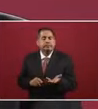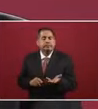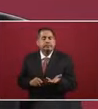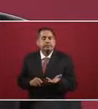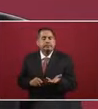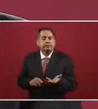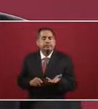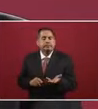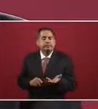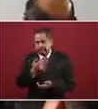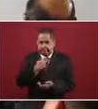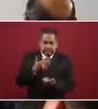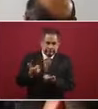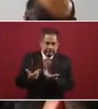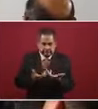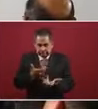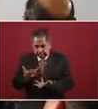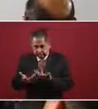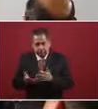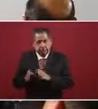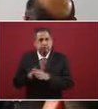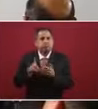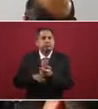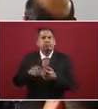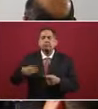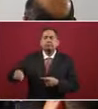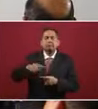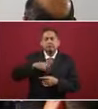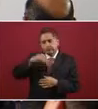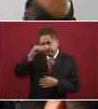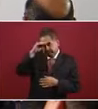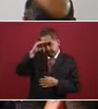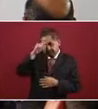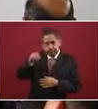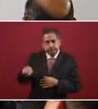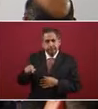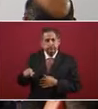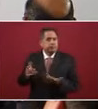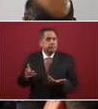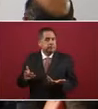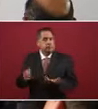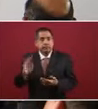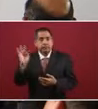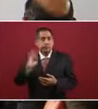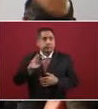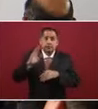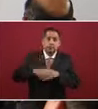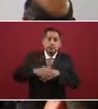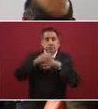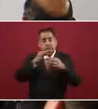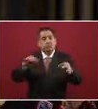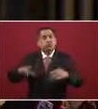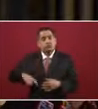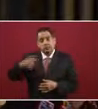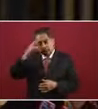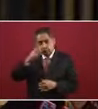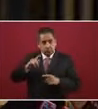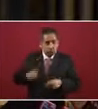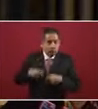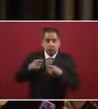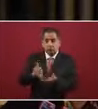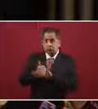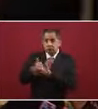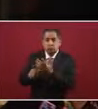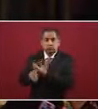economía muy desgastada y no. Ellos consideran que cuando se anuncia que el gobierno mexicano está ayudando